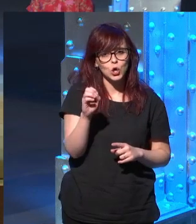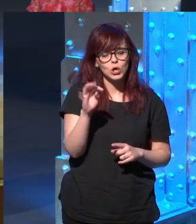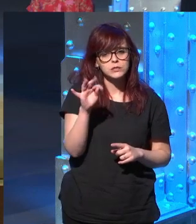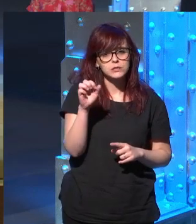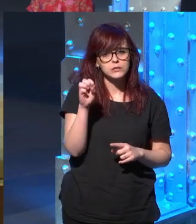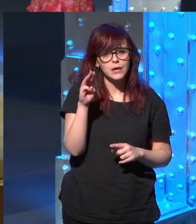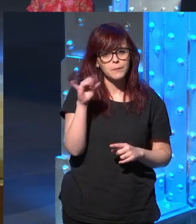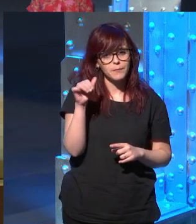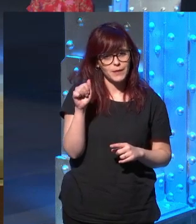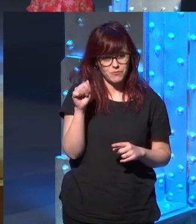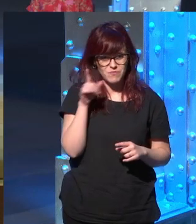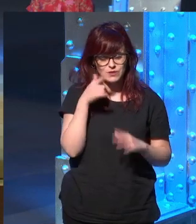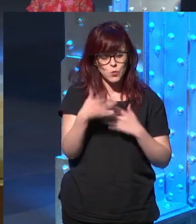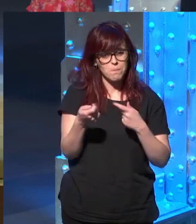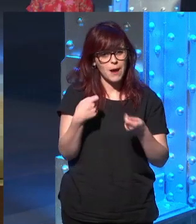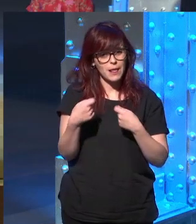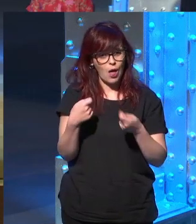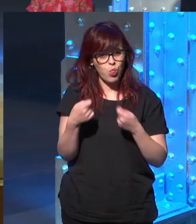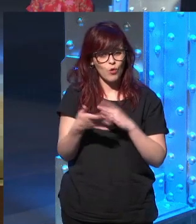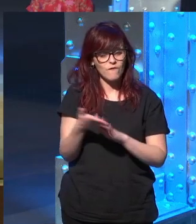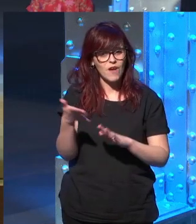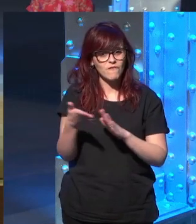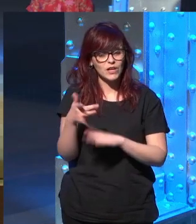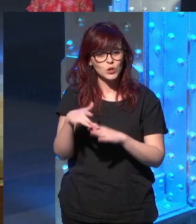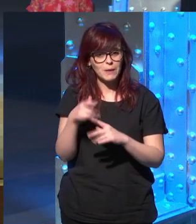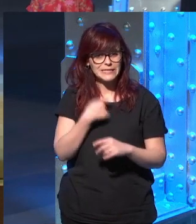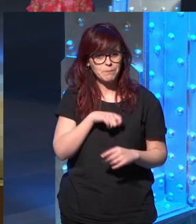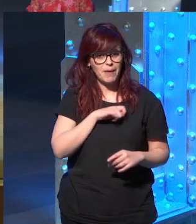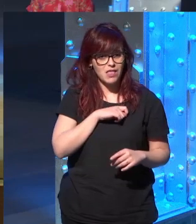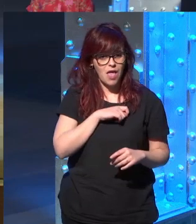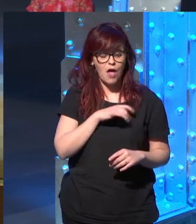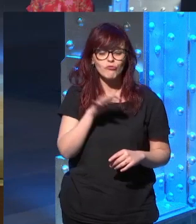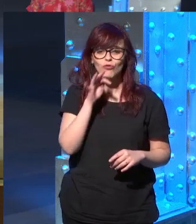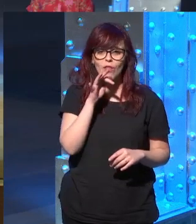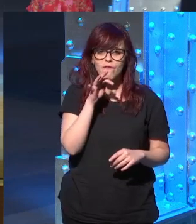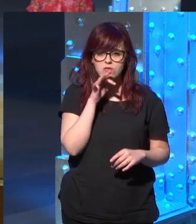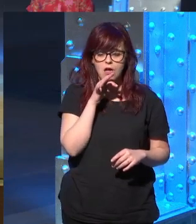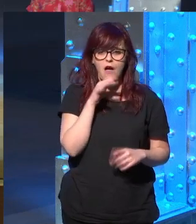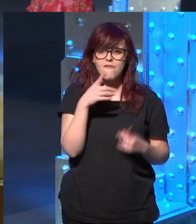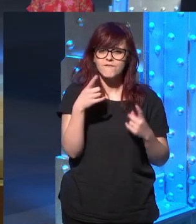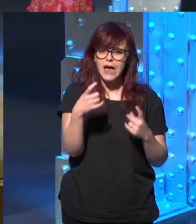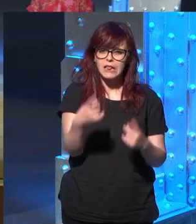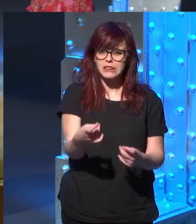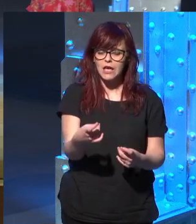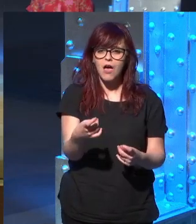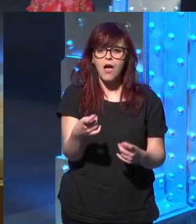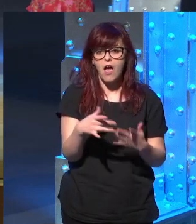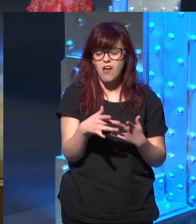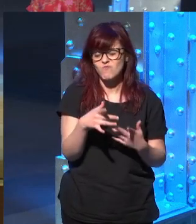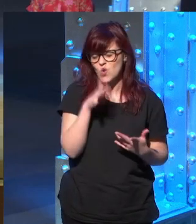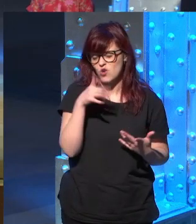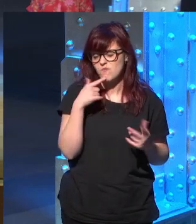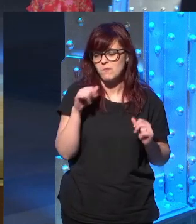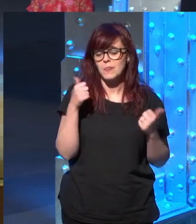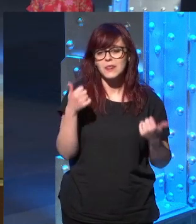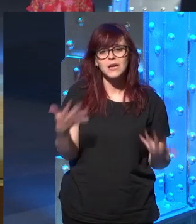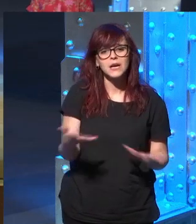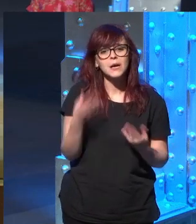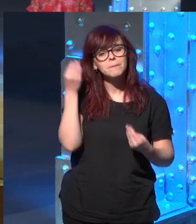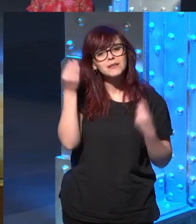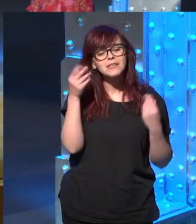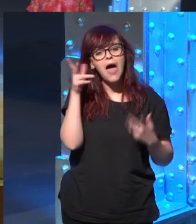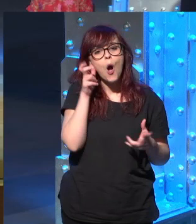curiosa, porque es un mercado que poco a poco se va introduciendo en España, pero yo creo que todavía está muy bueno, muy verde, y es que, ¿qué pensáis